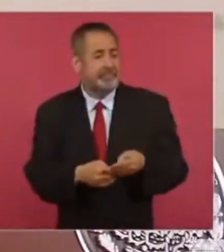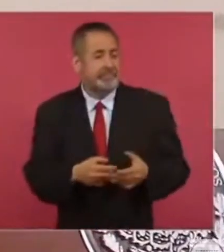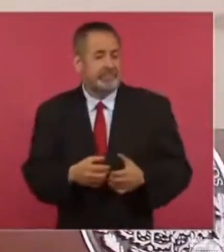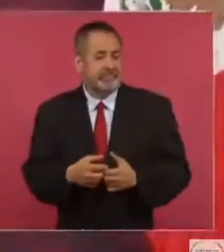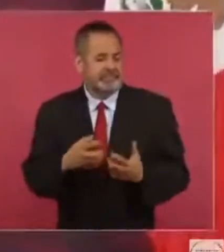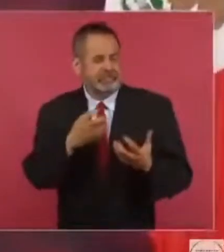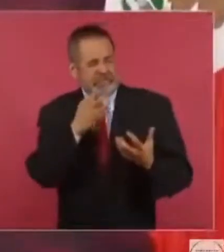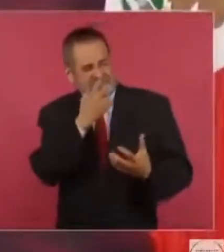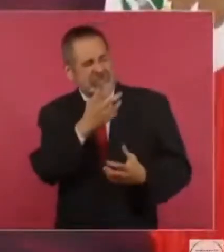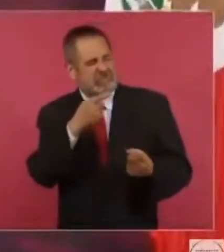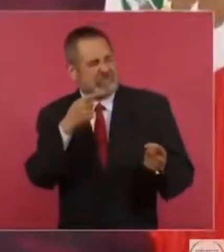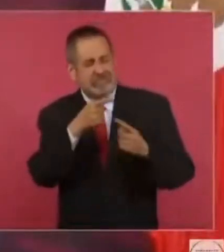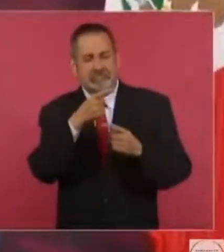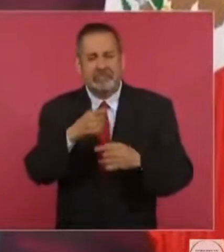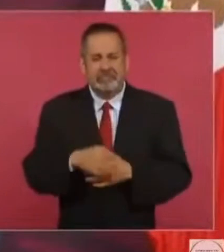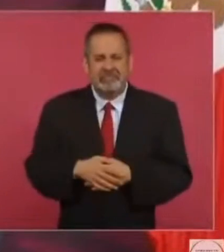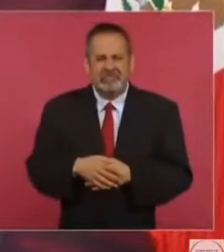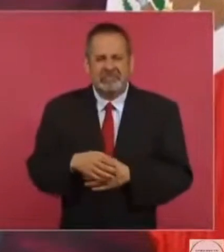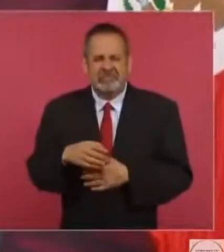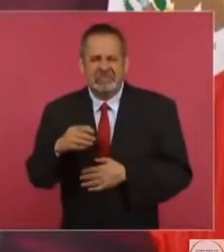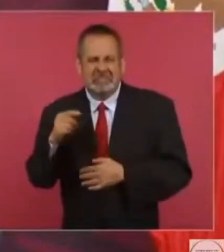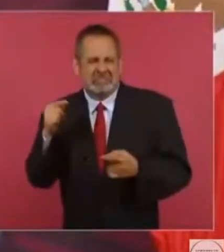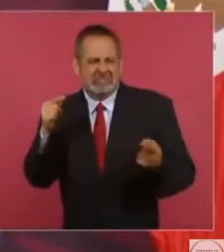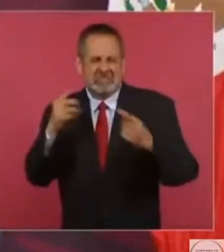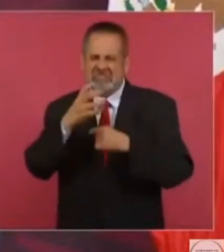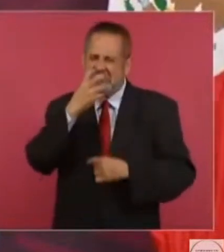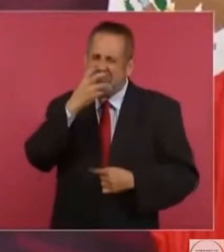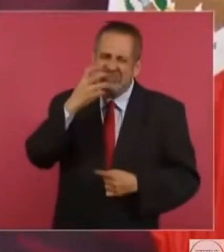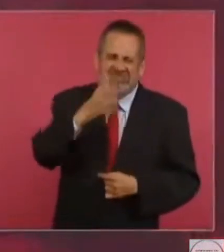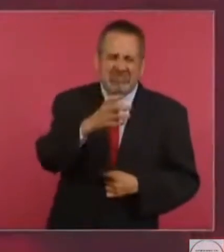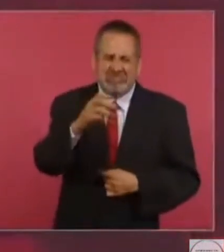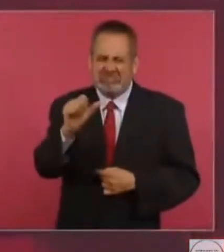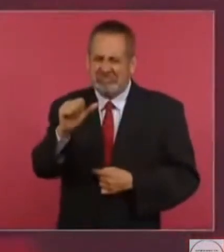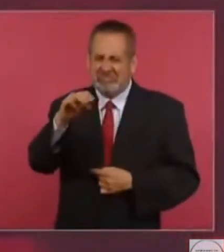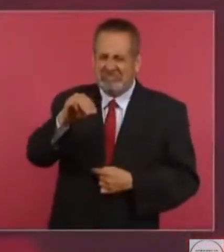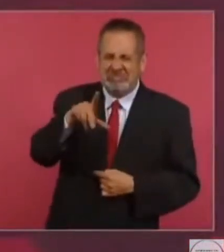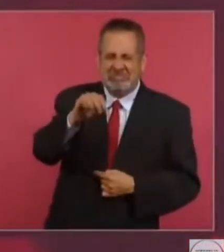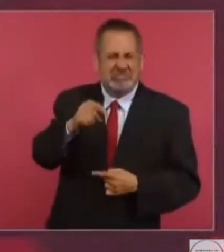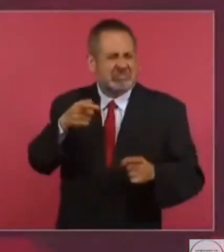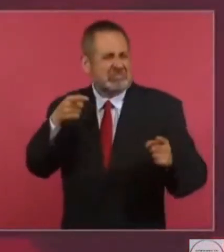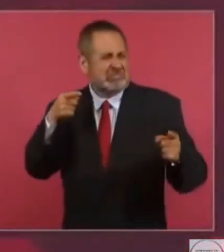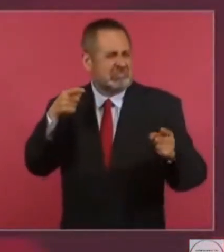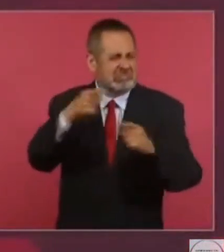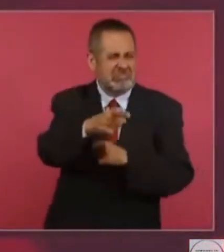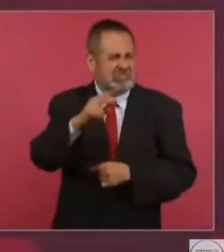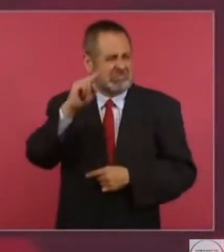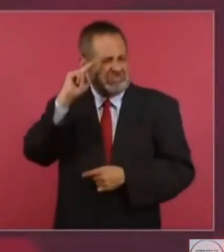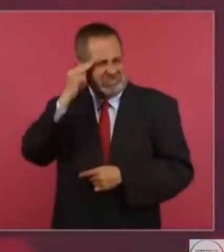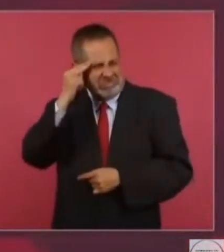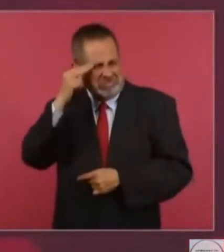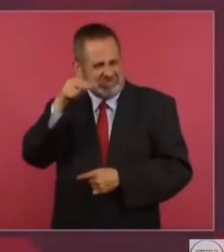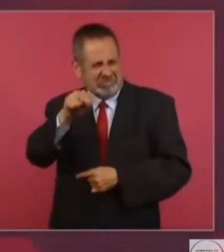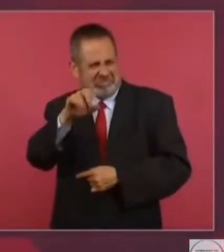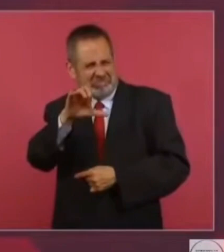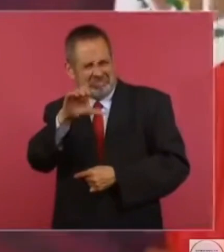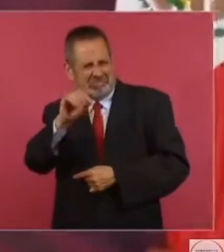Y grita, Andrés Manuel, eres un naco.